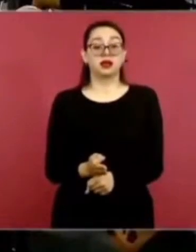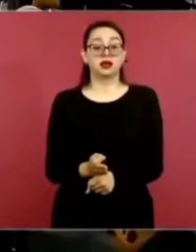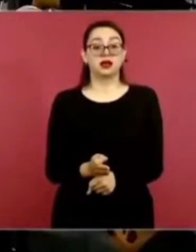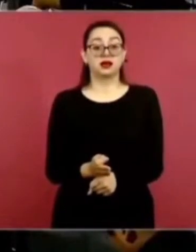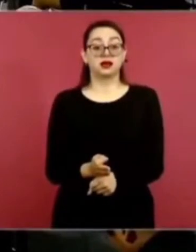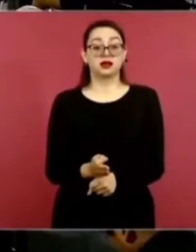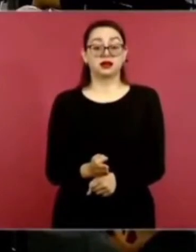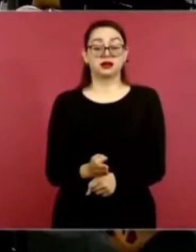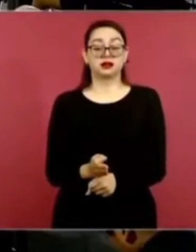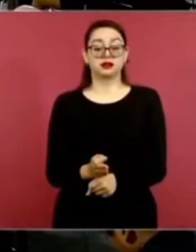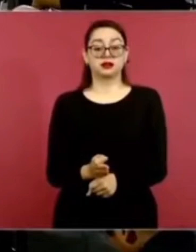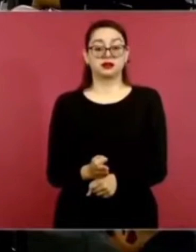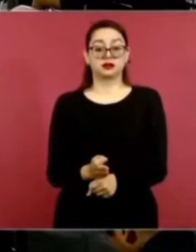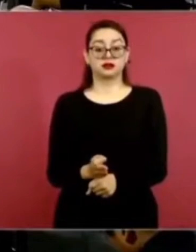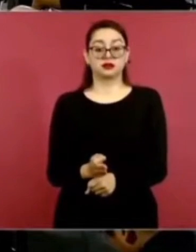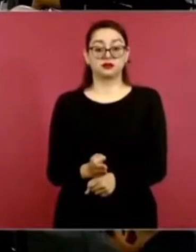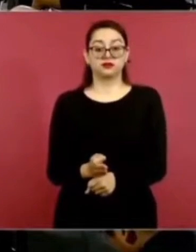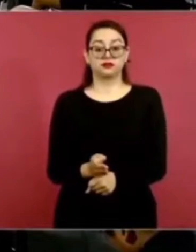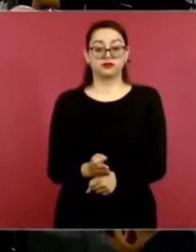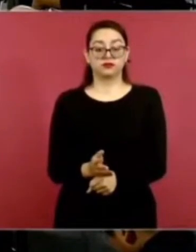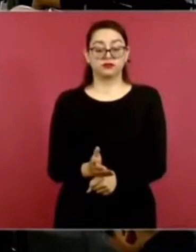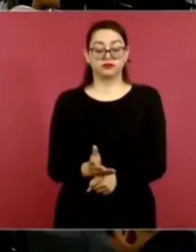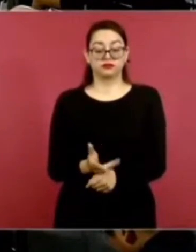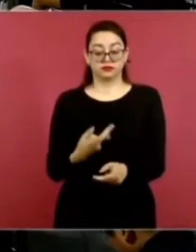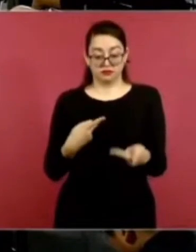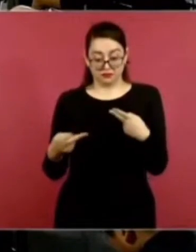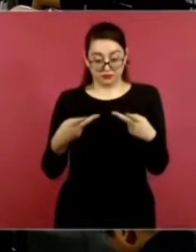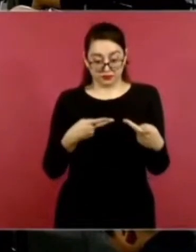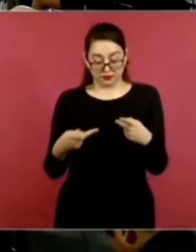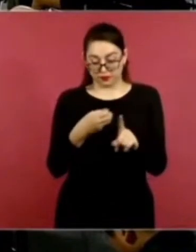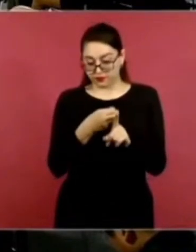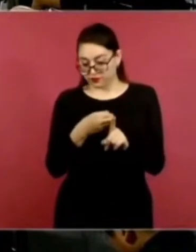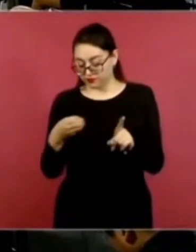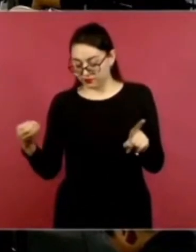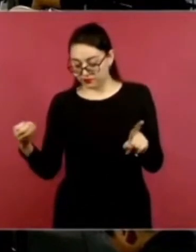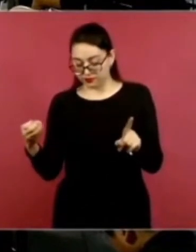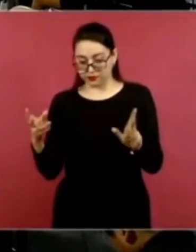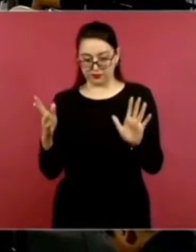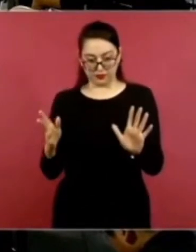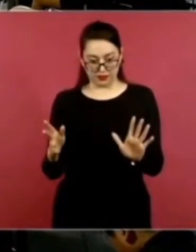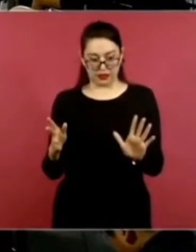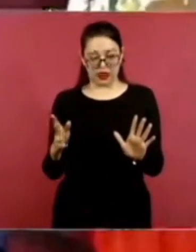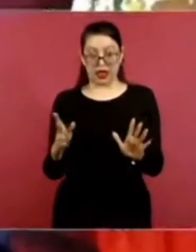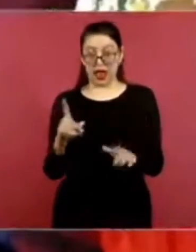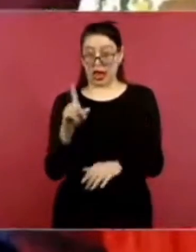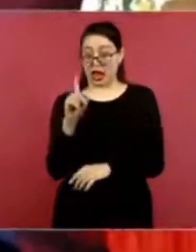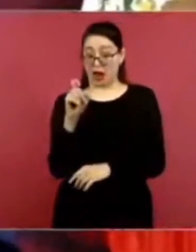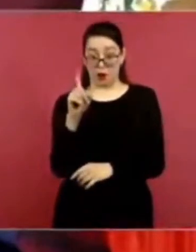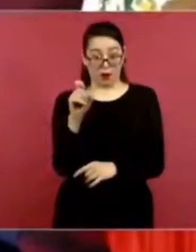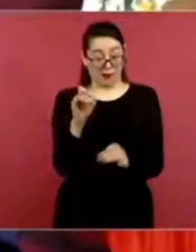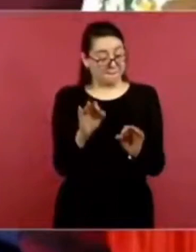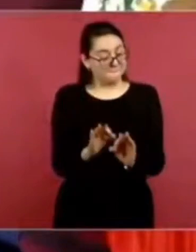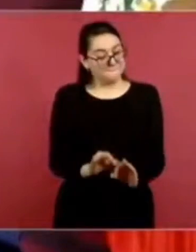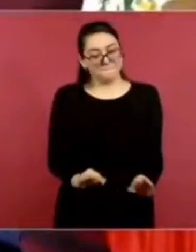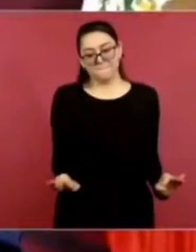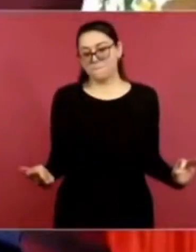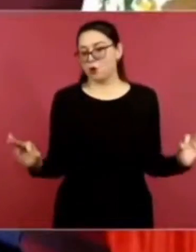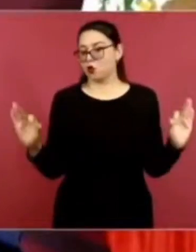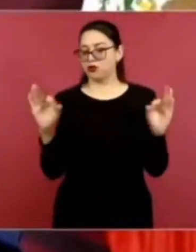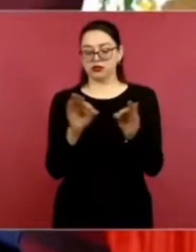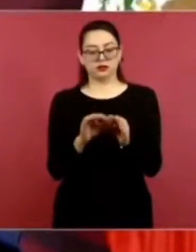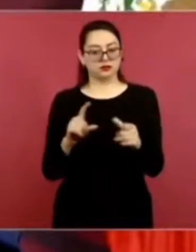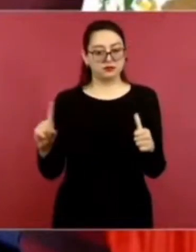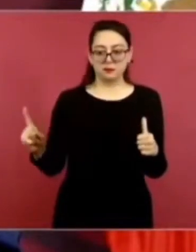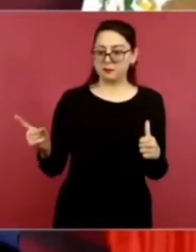plan porque el agua es una necesidad.